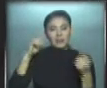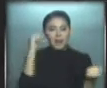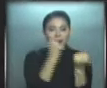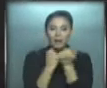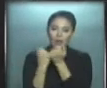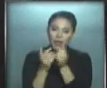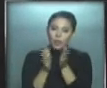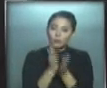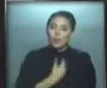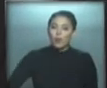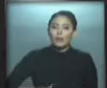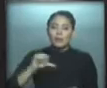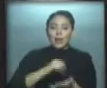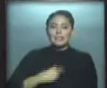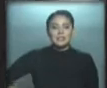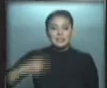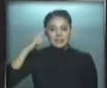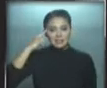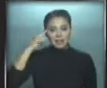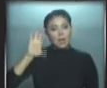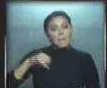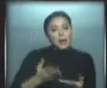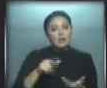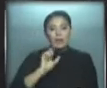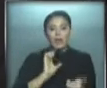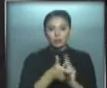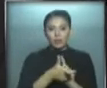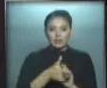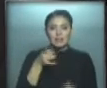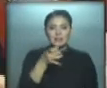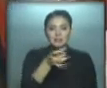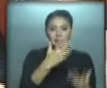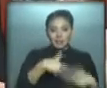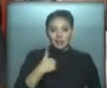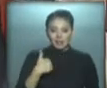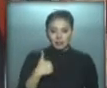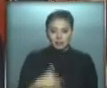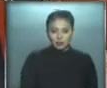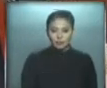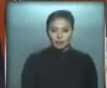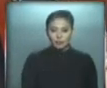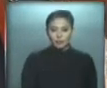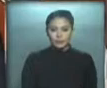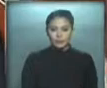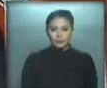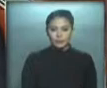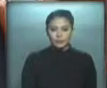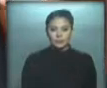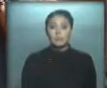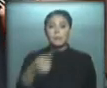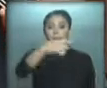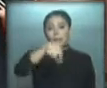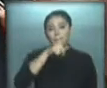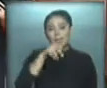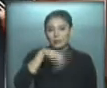alcanzados con el gobierno de China para mejorar y actualizar el sistema ferroviario argentino. Ustedes han sido,